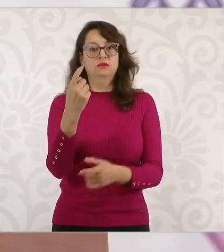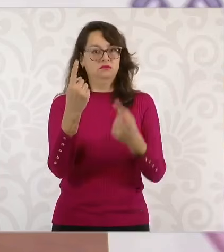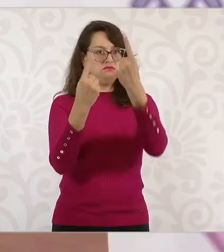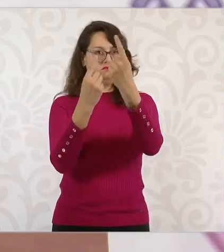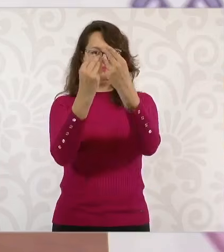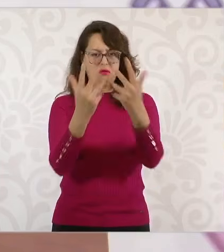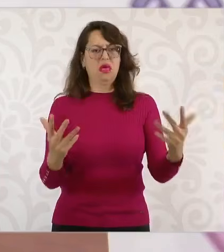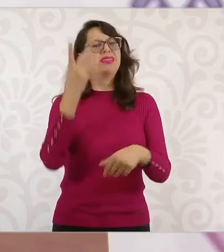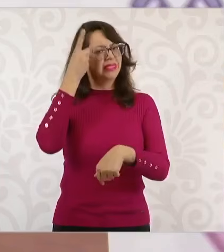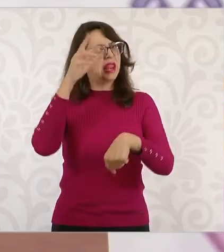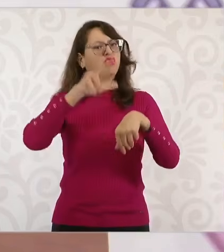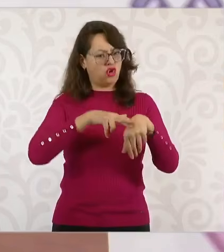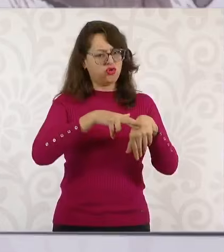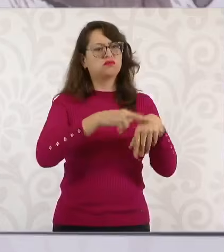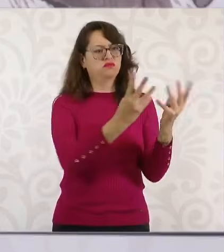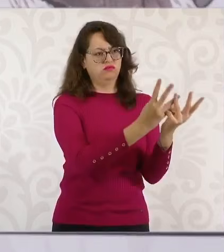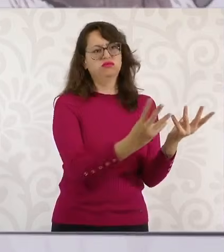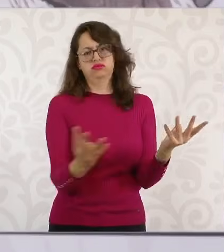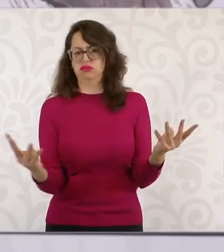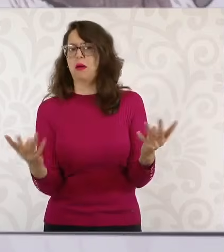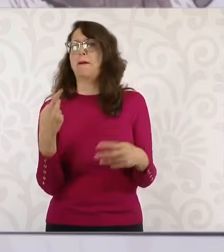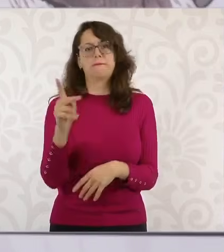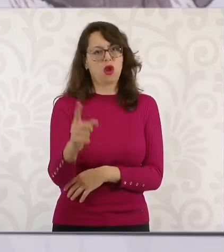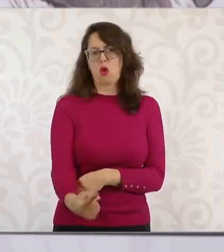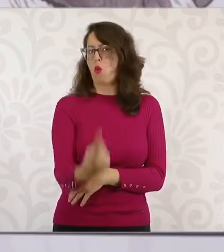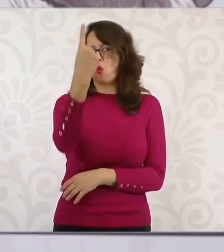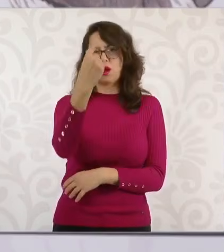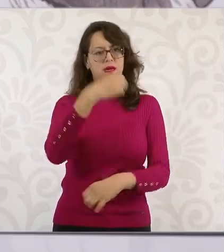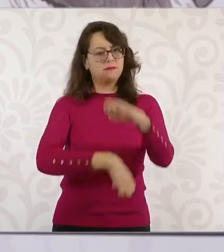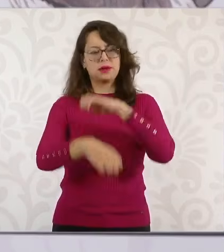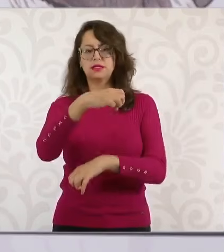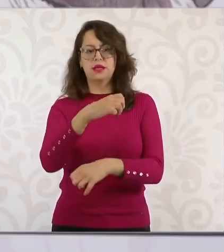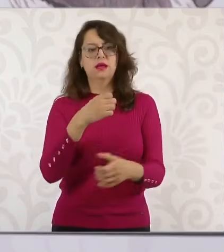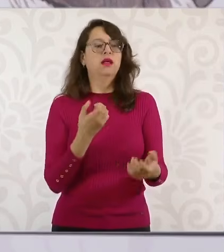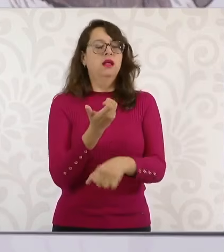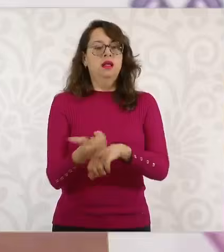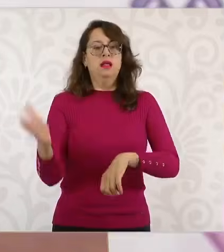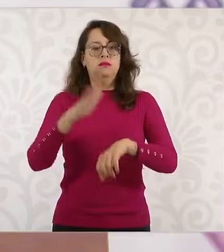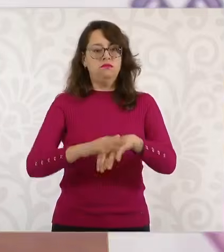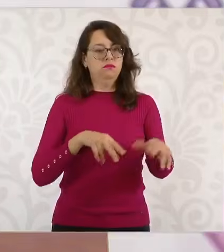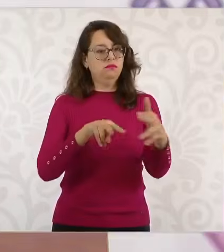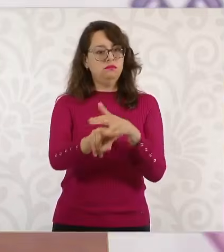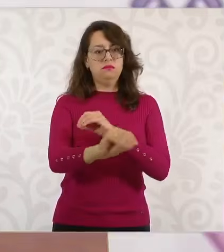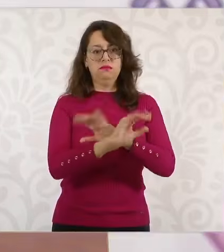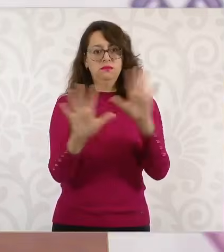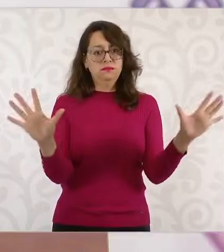empresa, con transparencia en su administración. Entonces, eso es